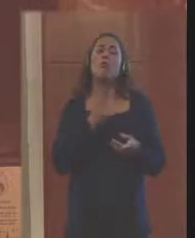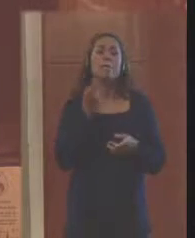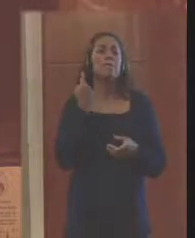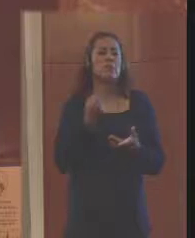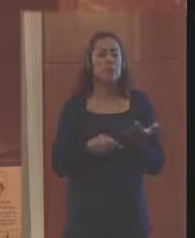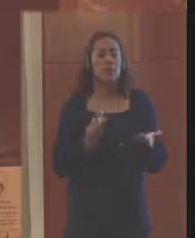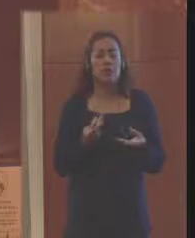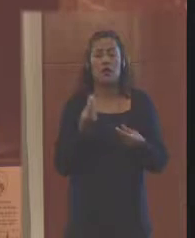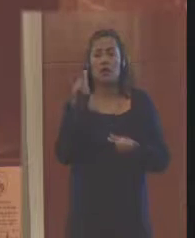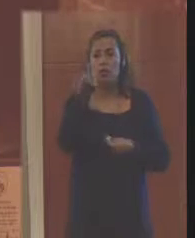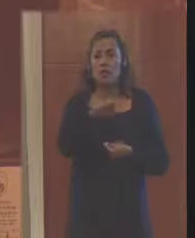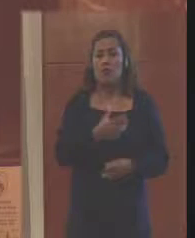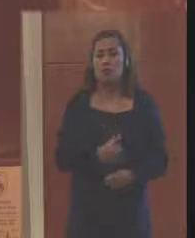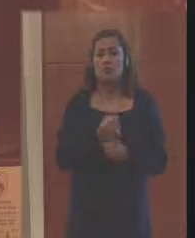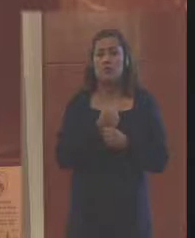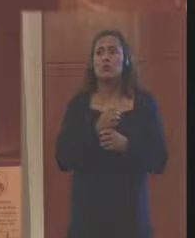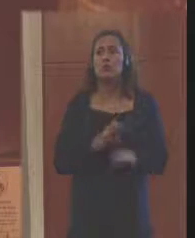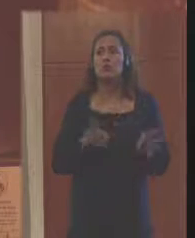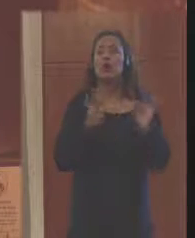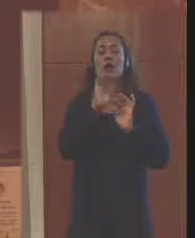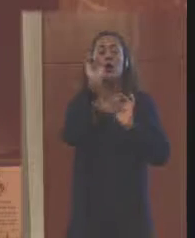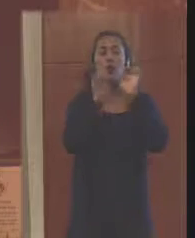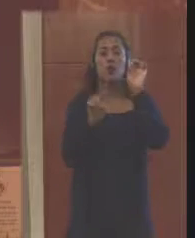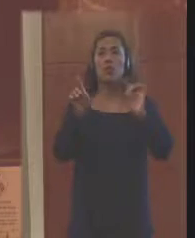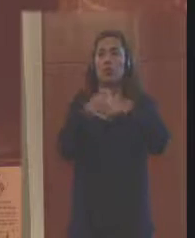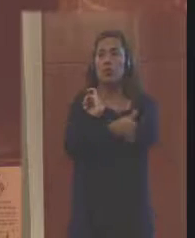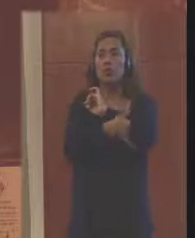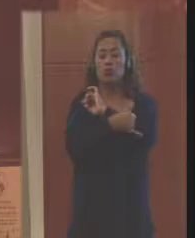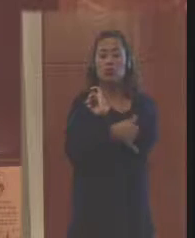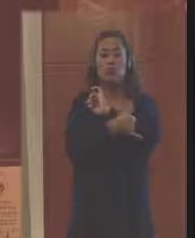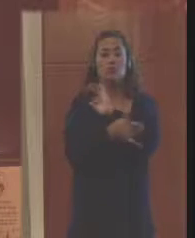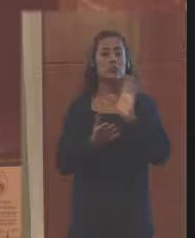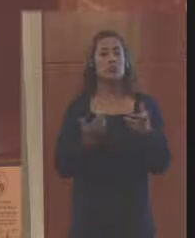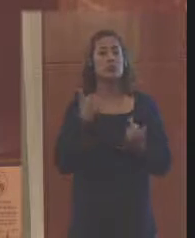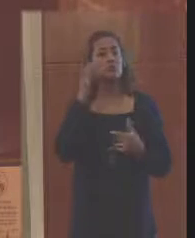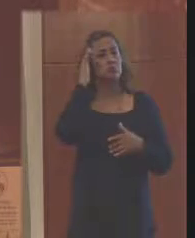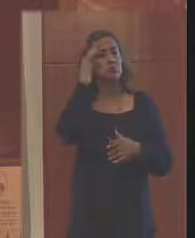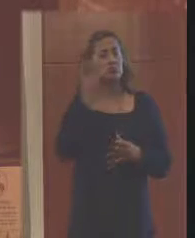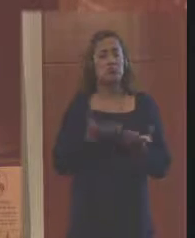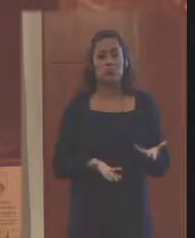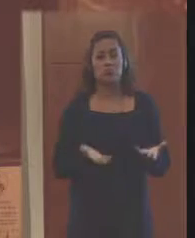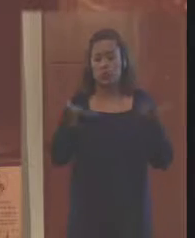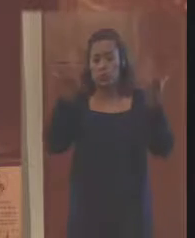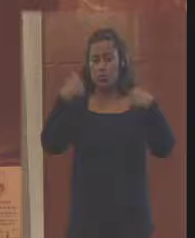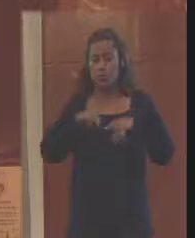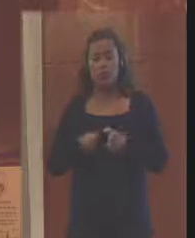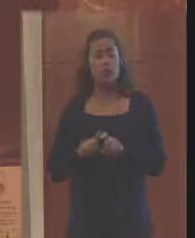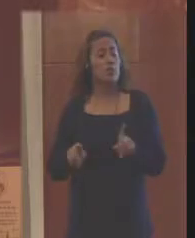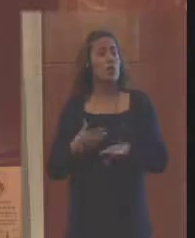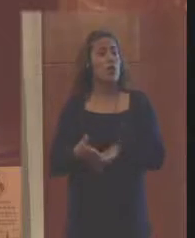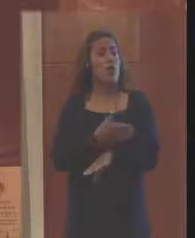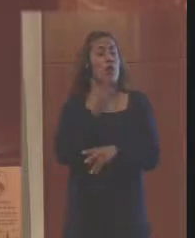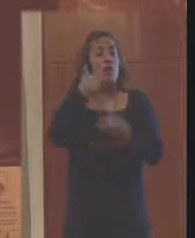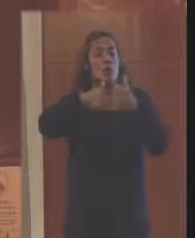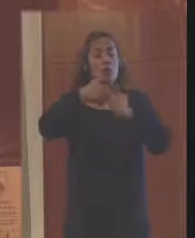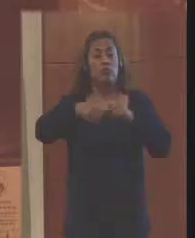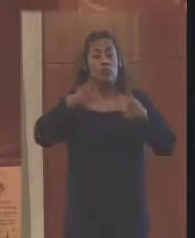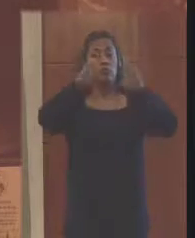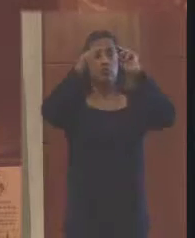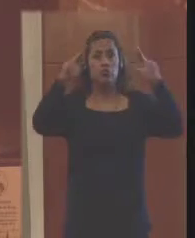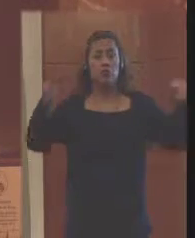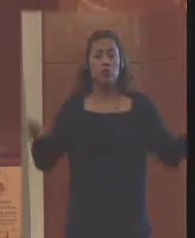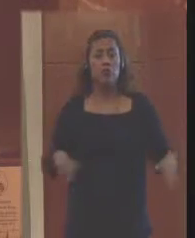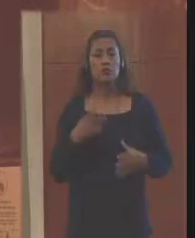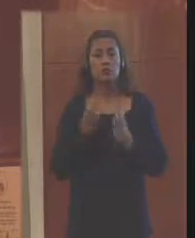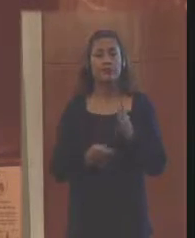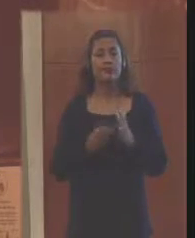los países generalmente no recuperan el nivel de crecimiento en que se encontraban antes del evento ocurrir,